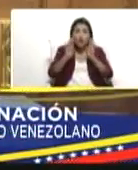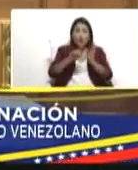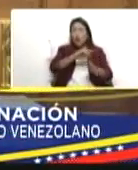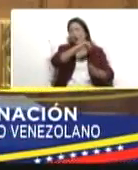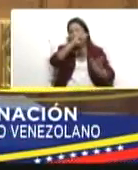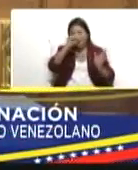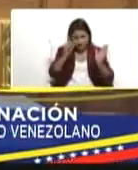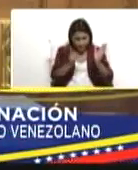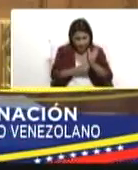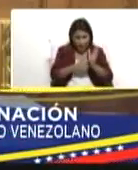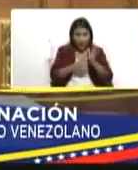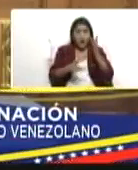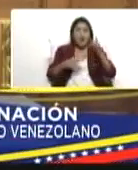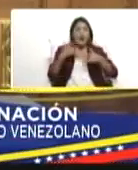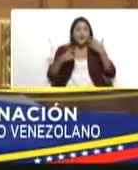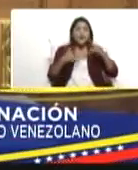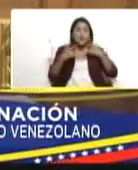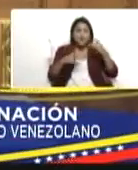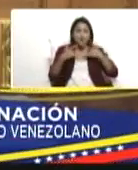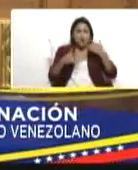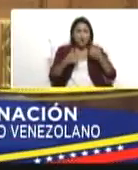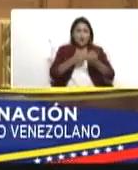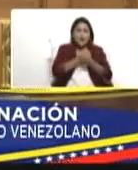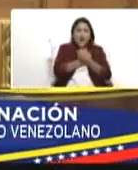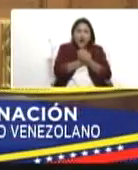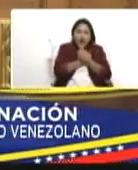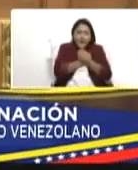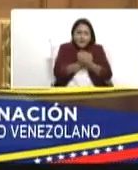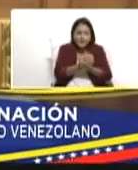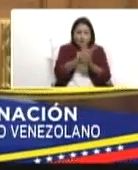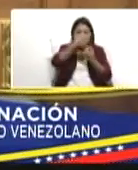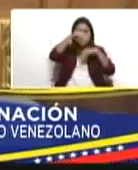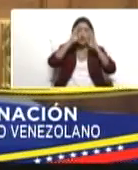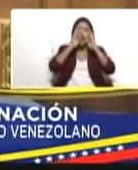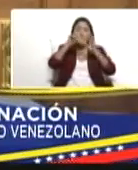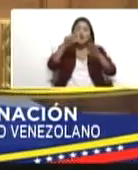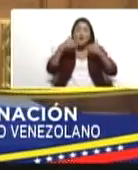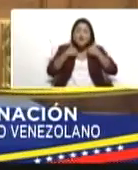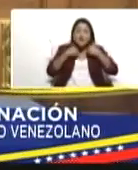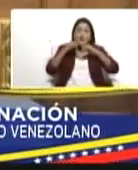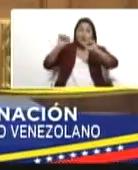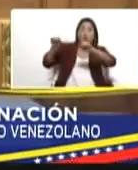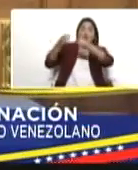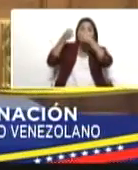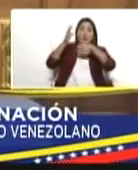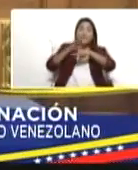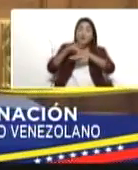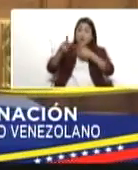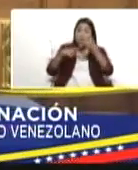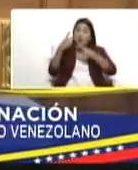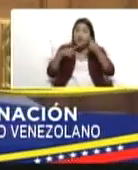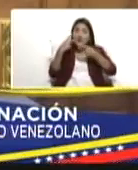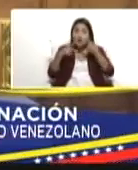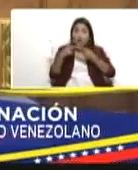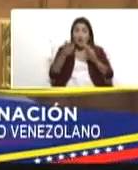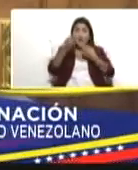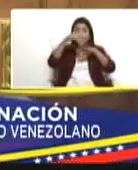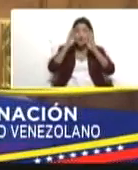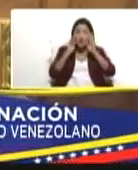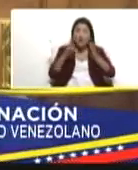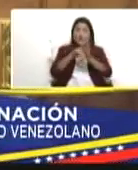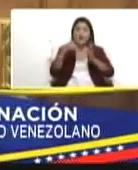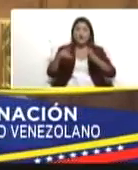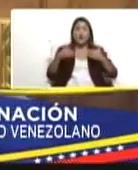salud en las jornadas de amor en acción a las víctimas de bloqueo gracias a las políticas orientadas a garantizar el derecho a la